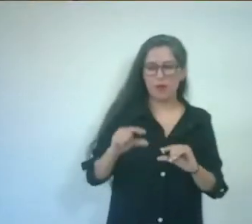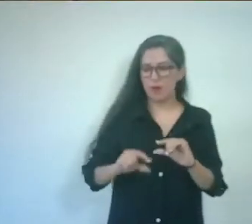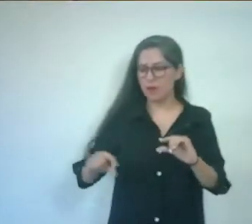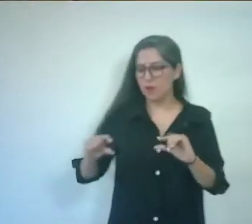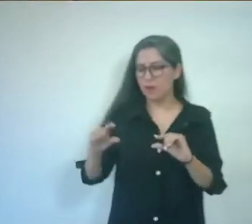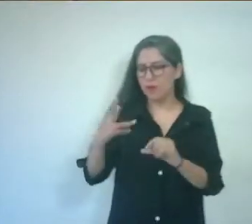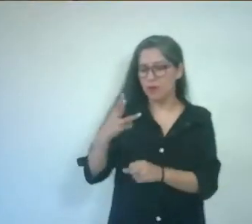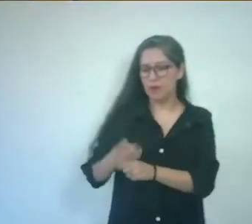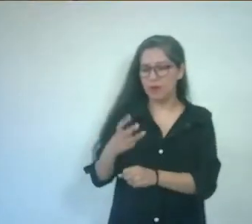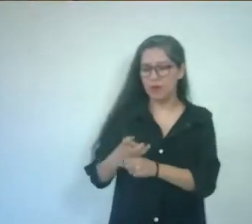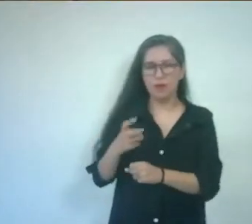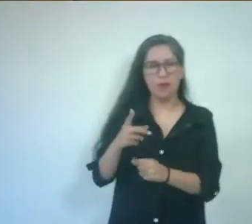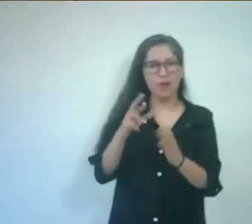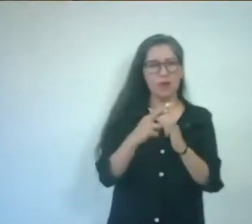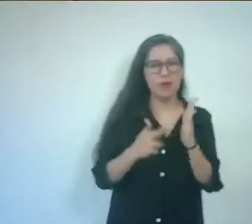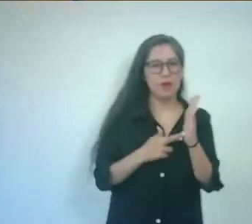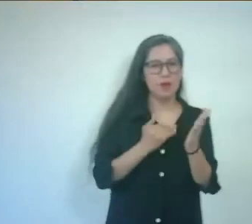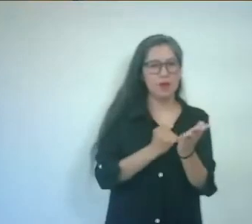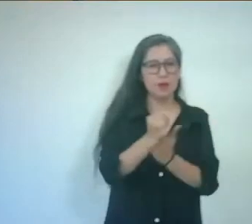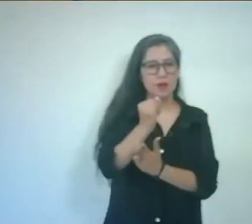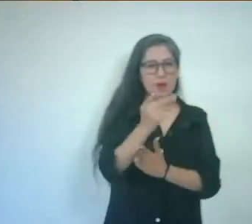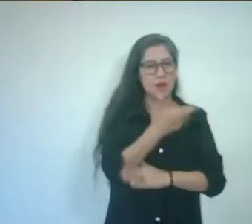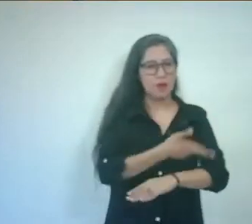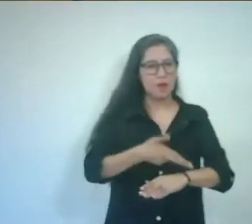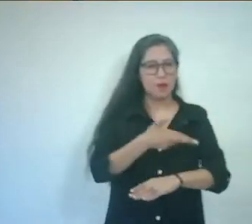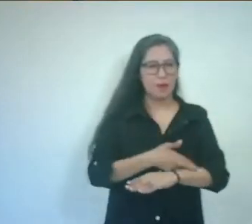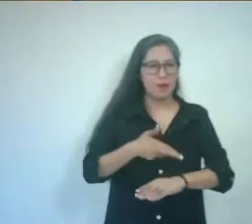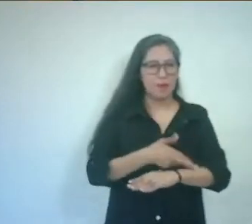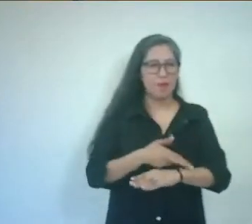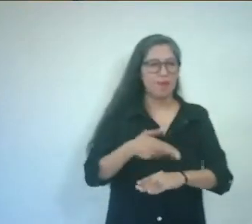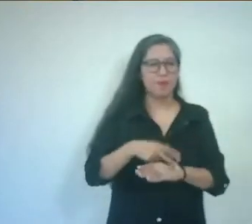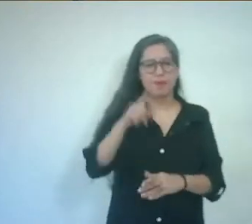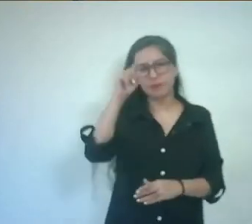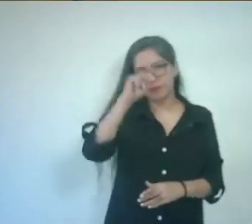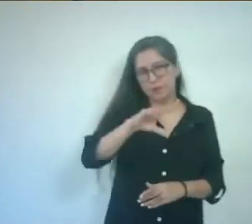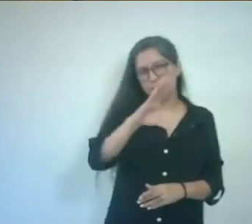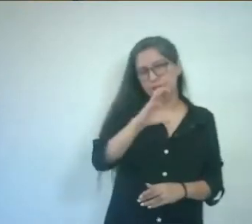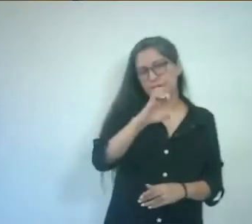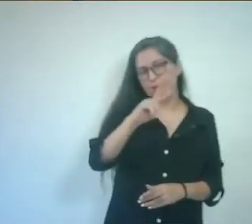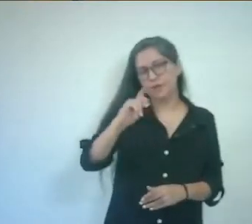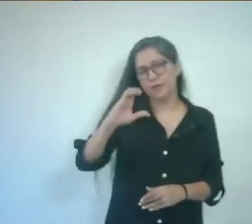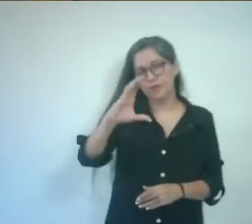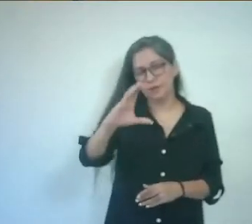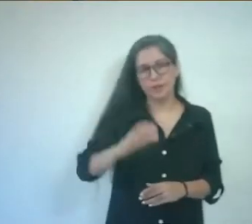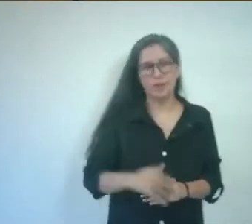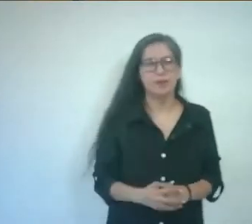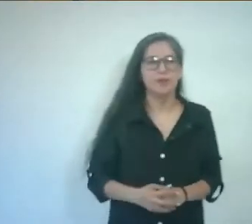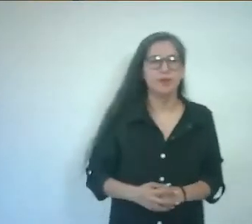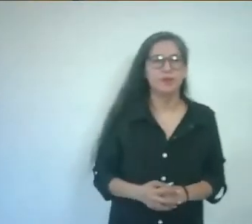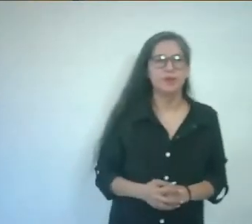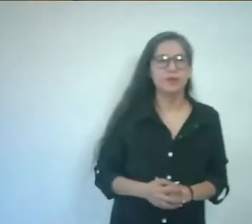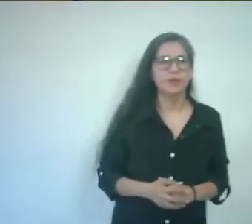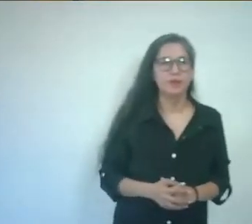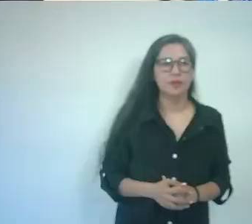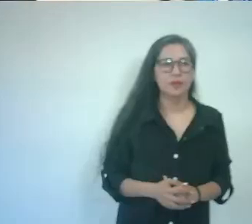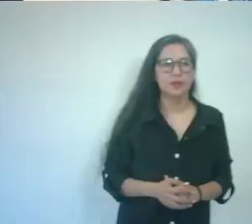del reglamento de sesiones de los organismos electorales del Consejo Estatal Electoral y de Participación Ciudadana.